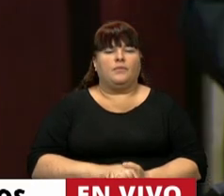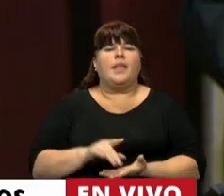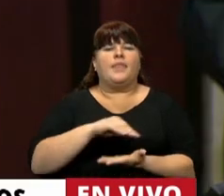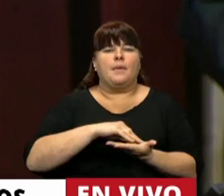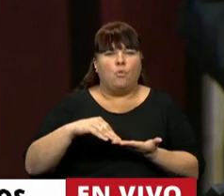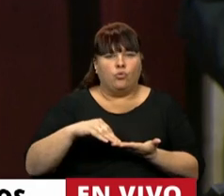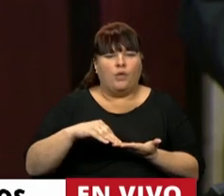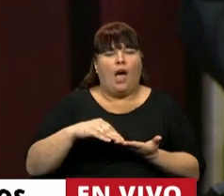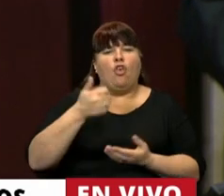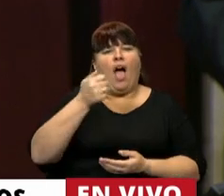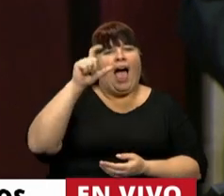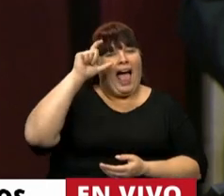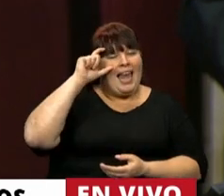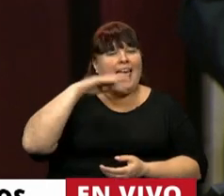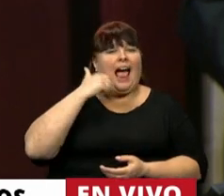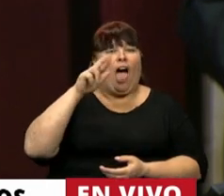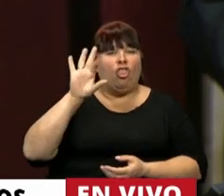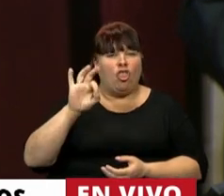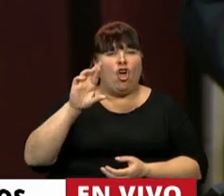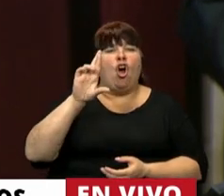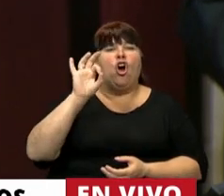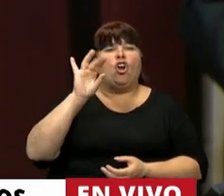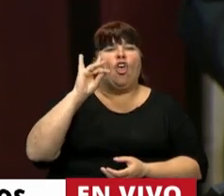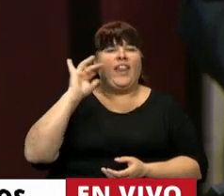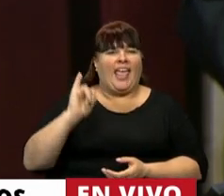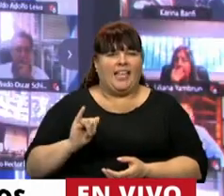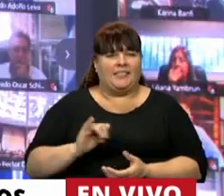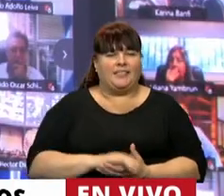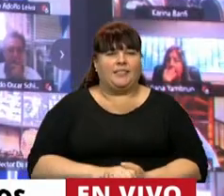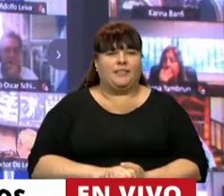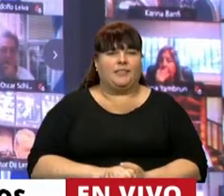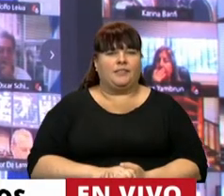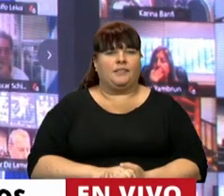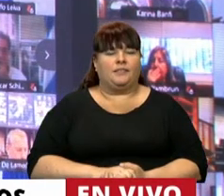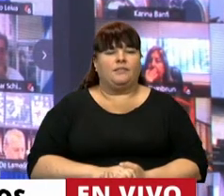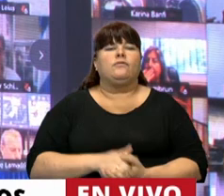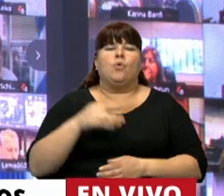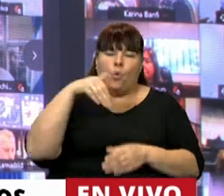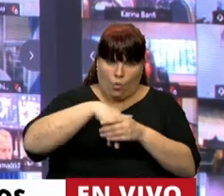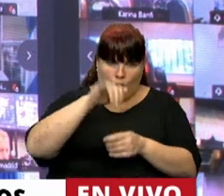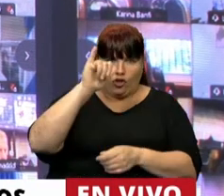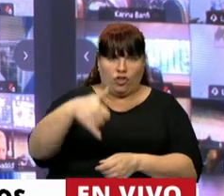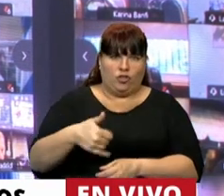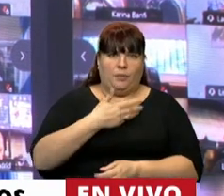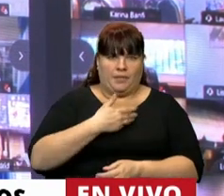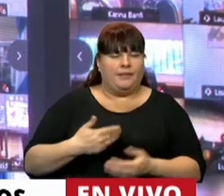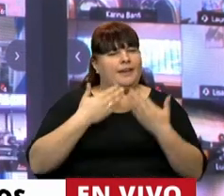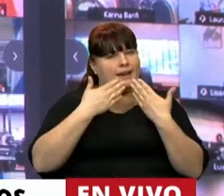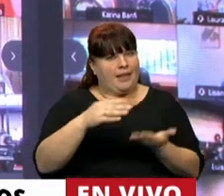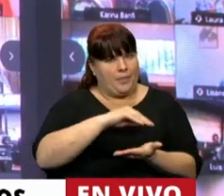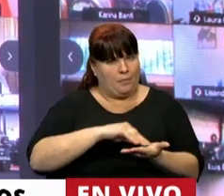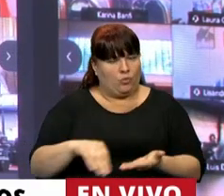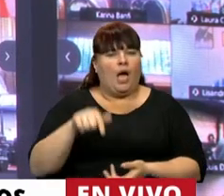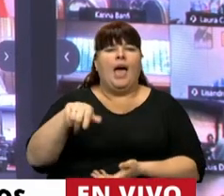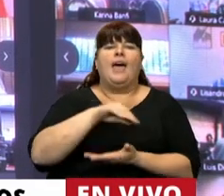Diputado Alejandro Topo Rodríguez. Afirmativo, señor presidente. Gracias,